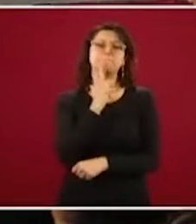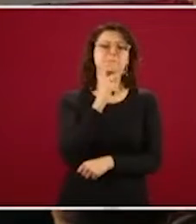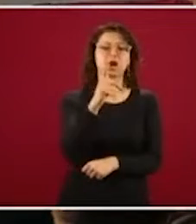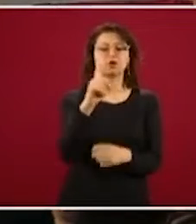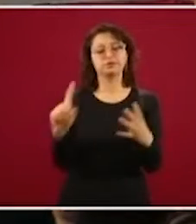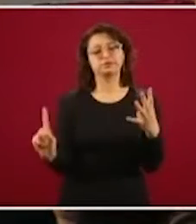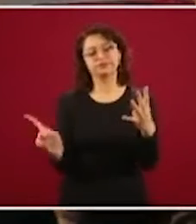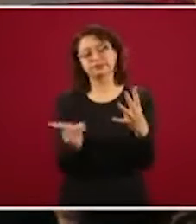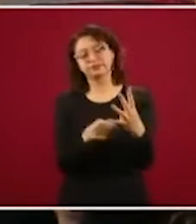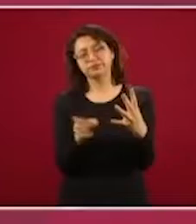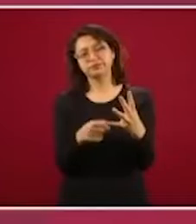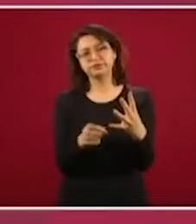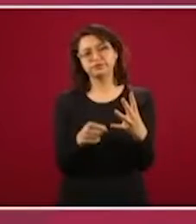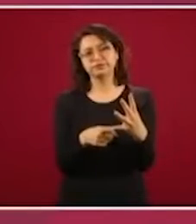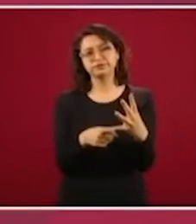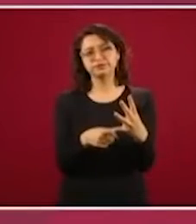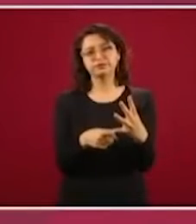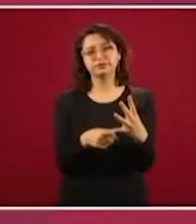es